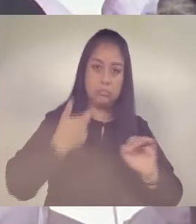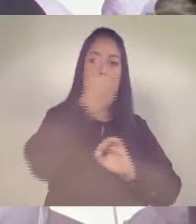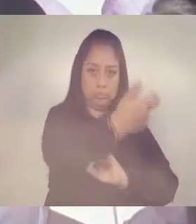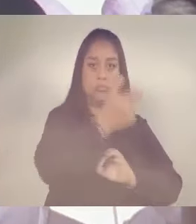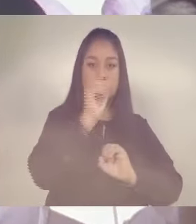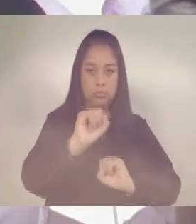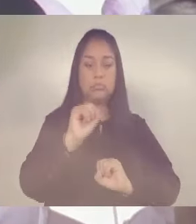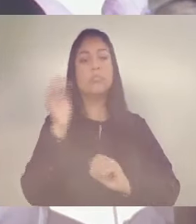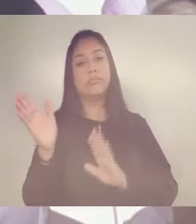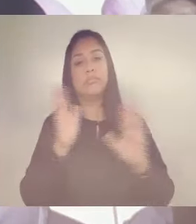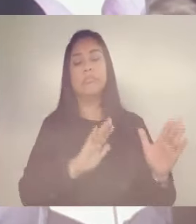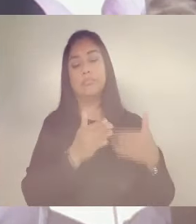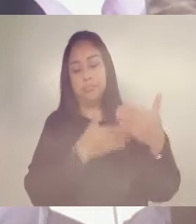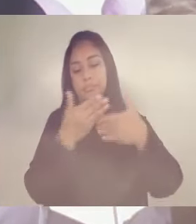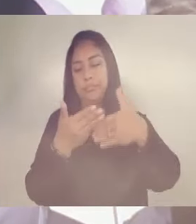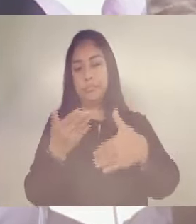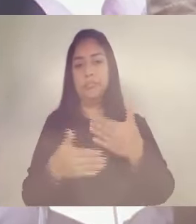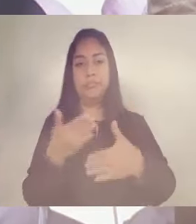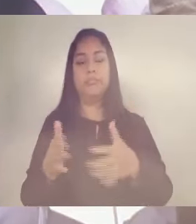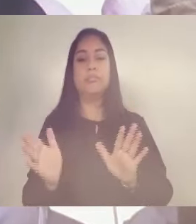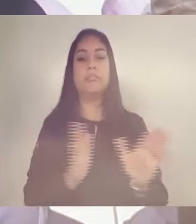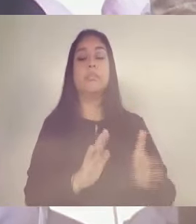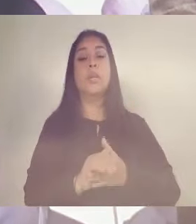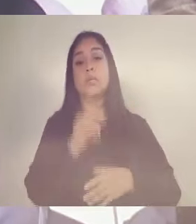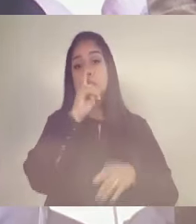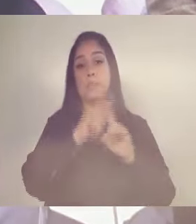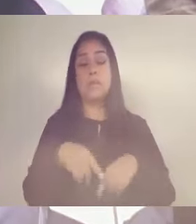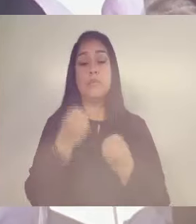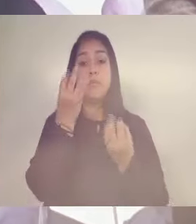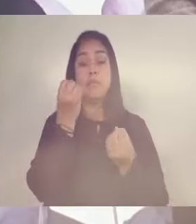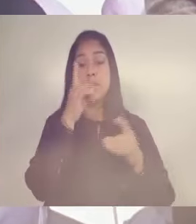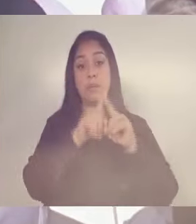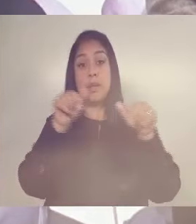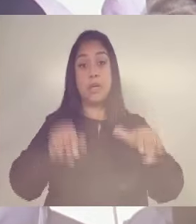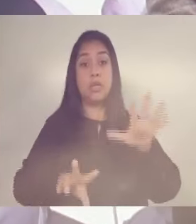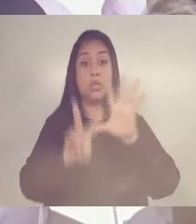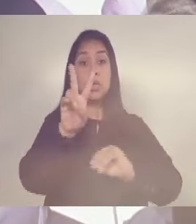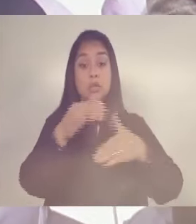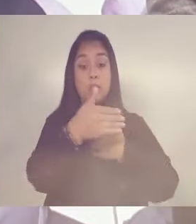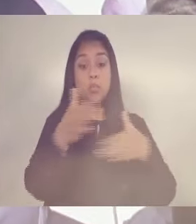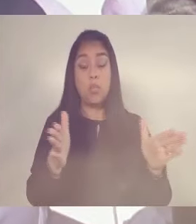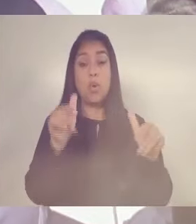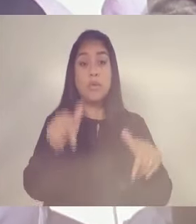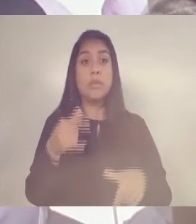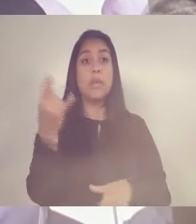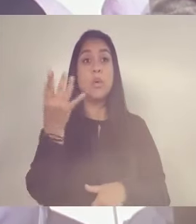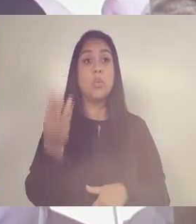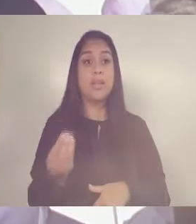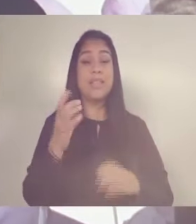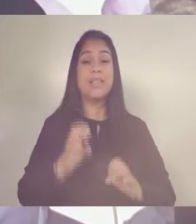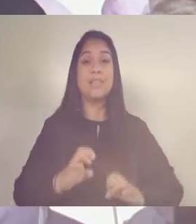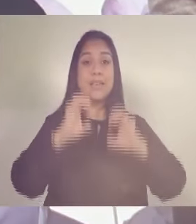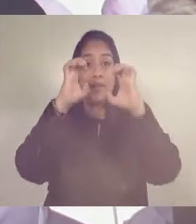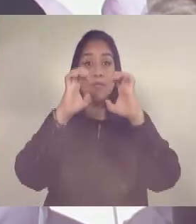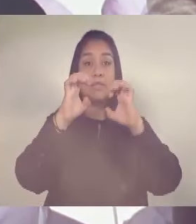en marcha. Y finalmente, comentaría sobre la entrega ya hecha de 12 modulares de la unidad de construcción de edificios del